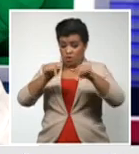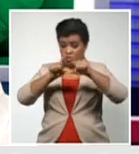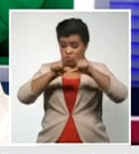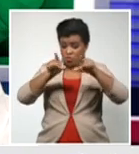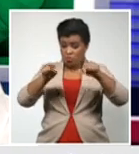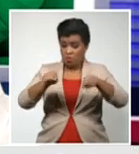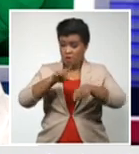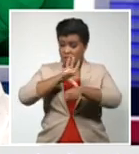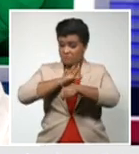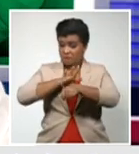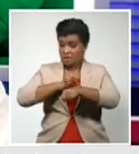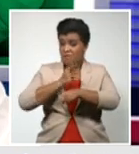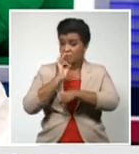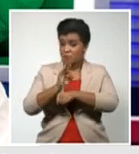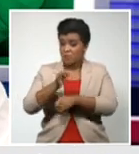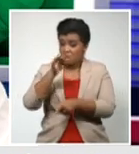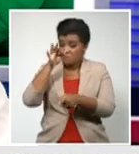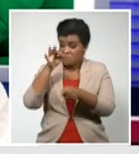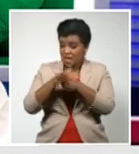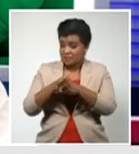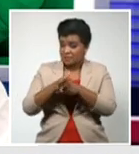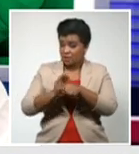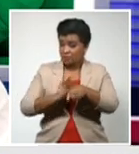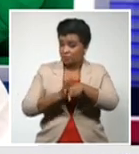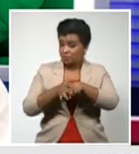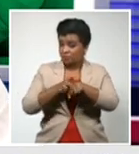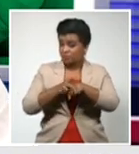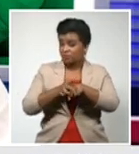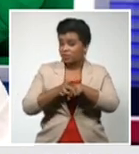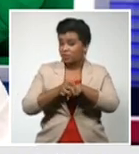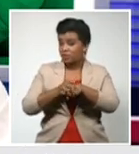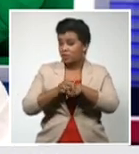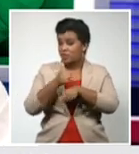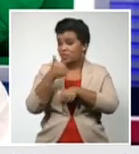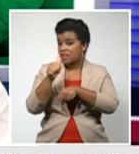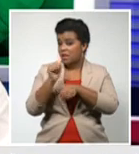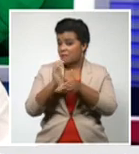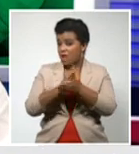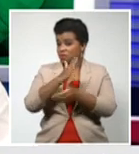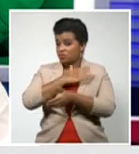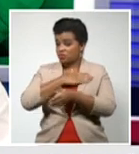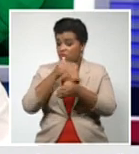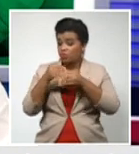desde el comienzo de la pandemia, el 11,1% son